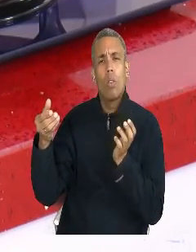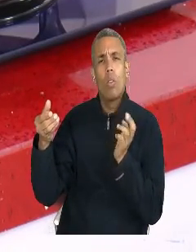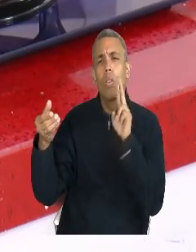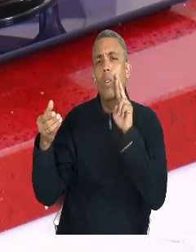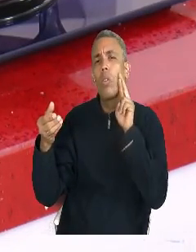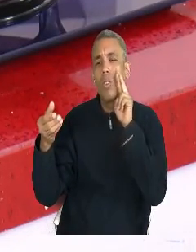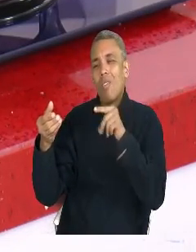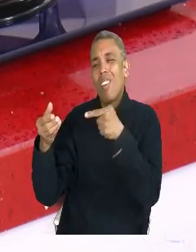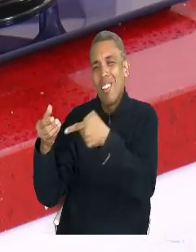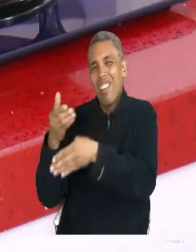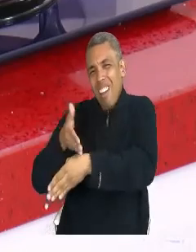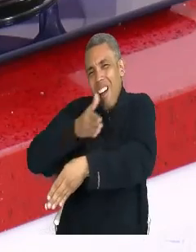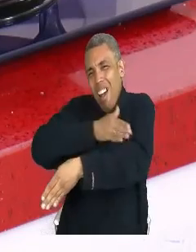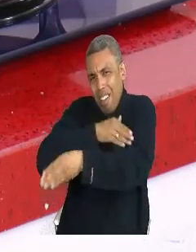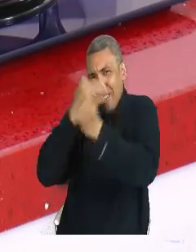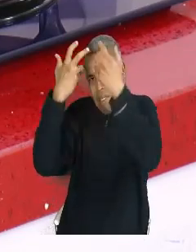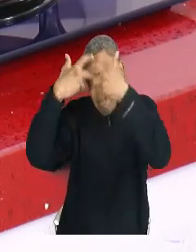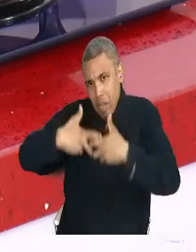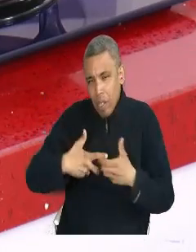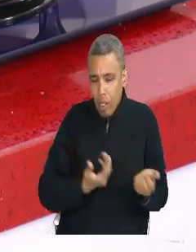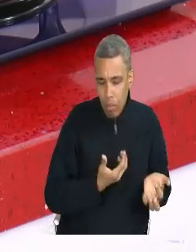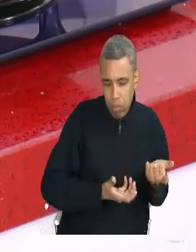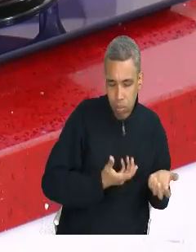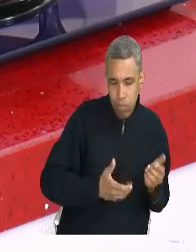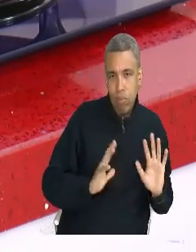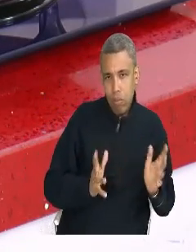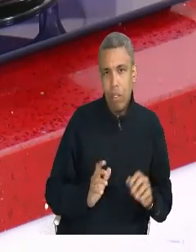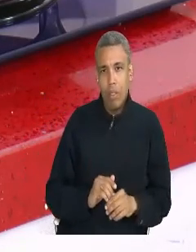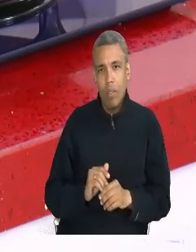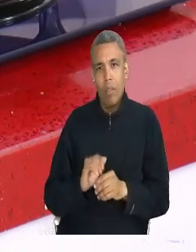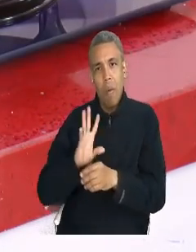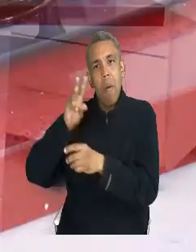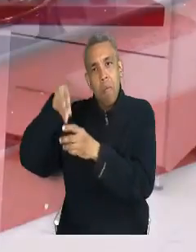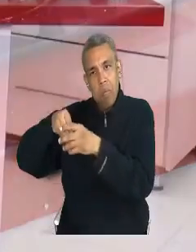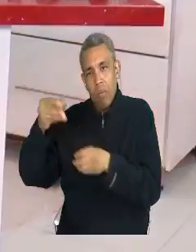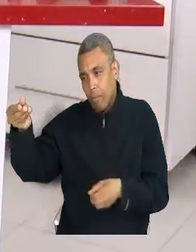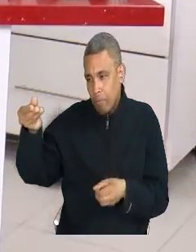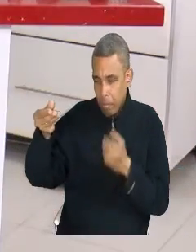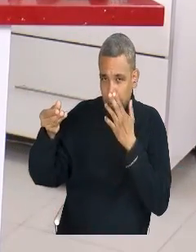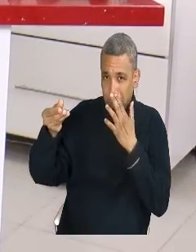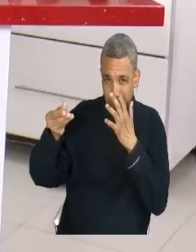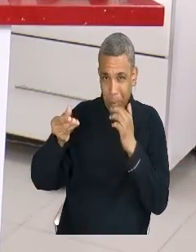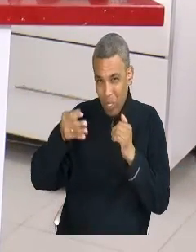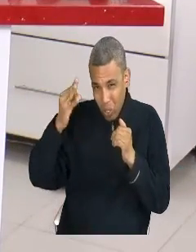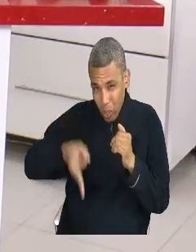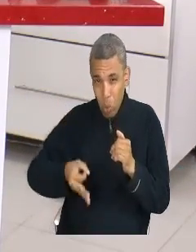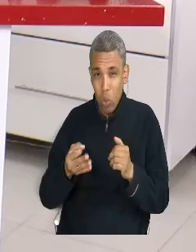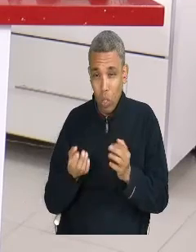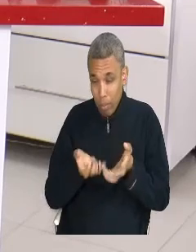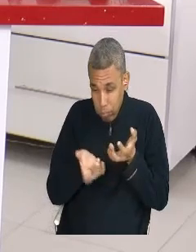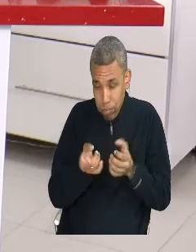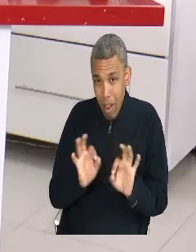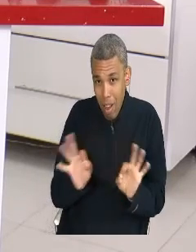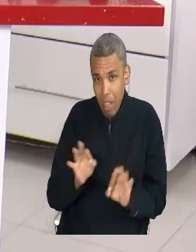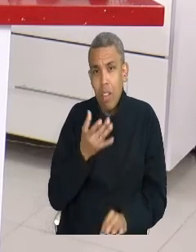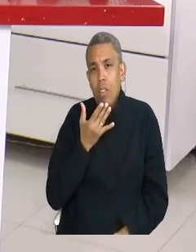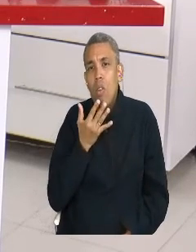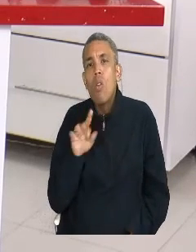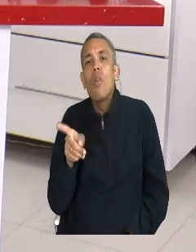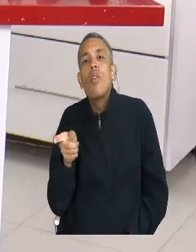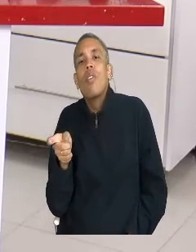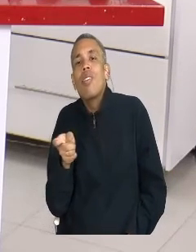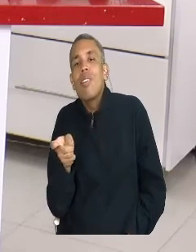mismo suelta su sabor, su concentración a dar la cocción. Entonces nos gusta utilizar el